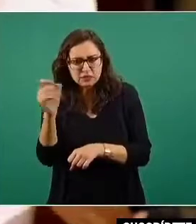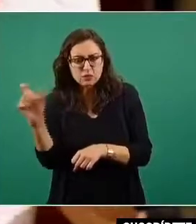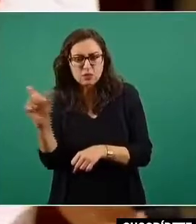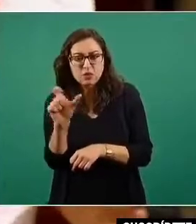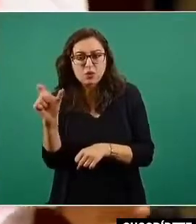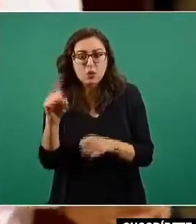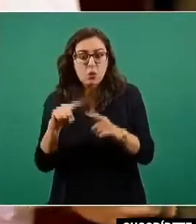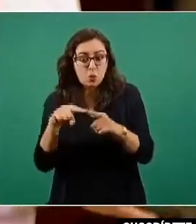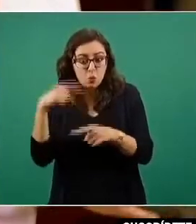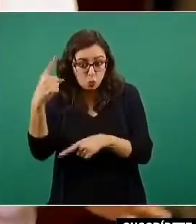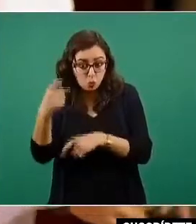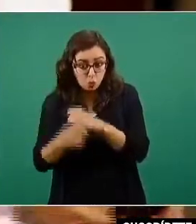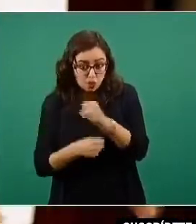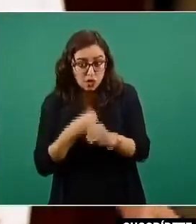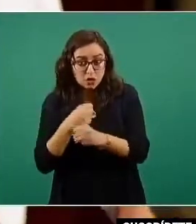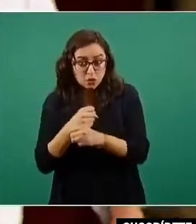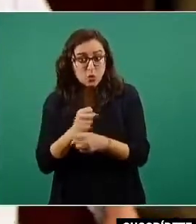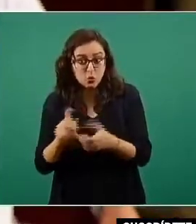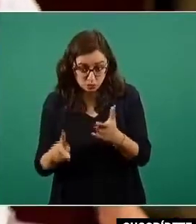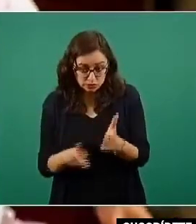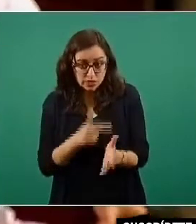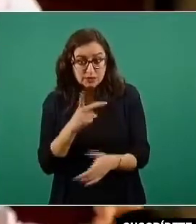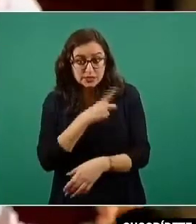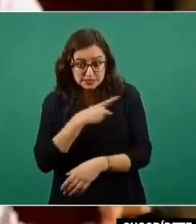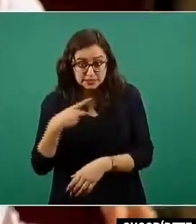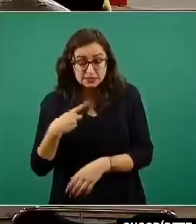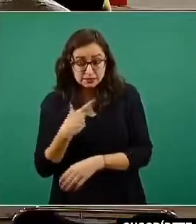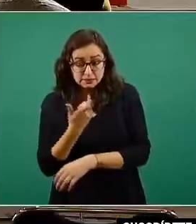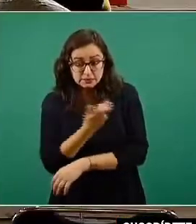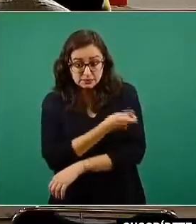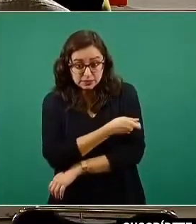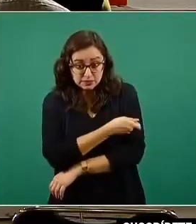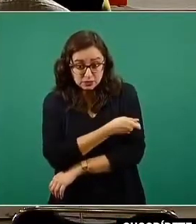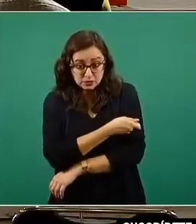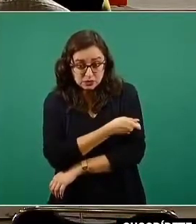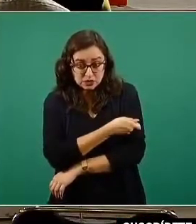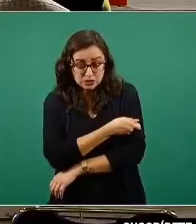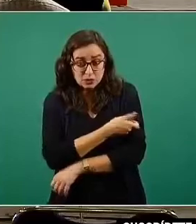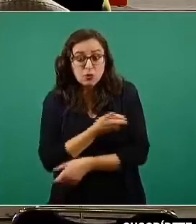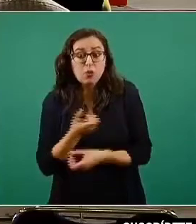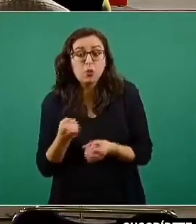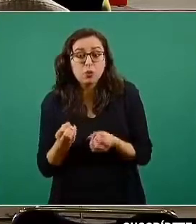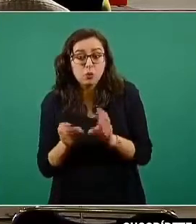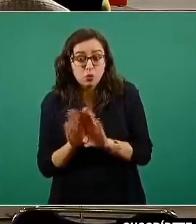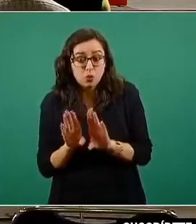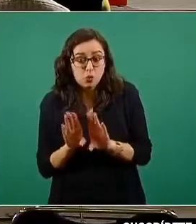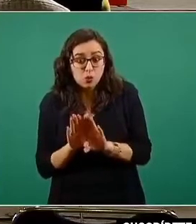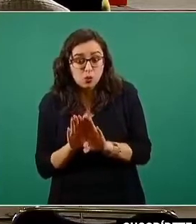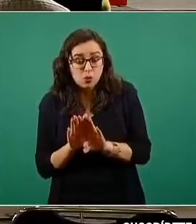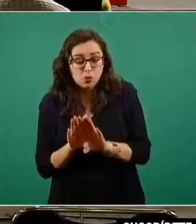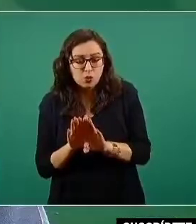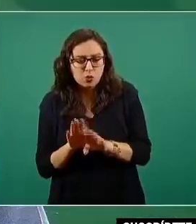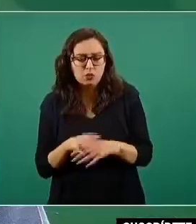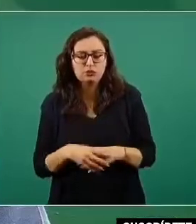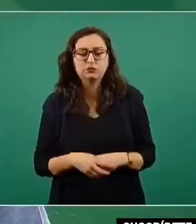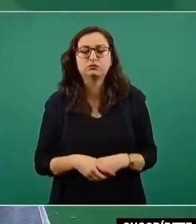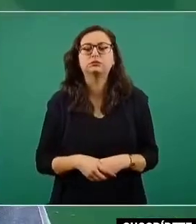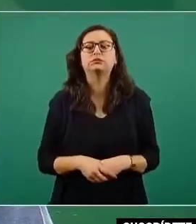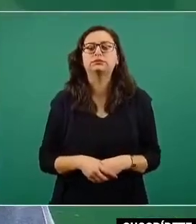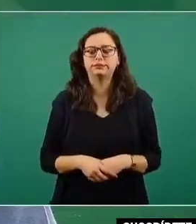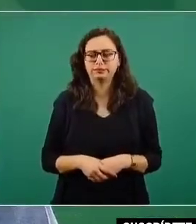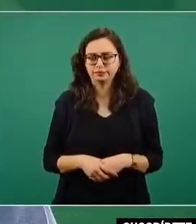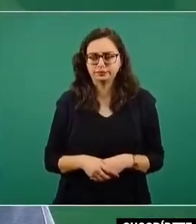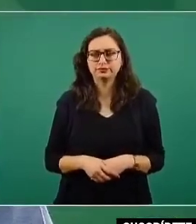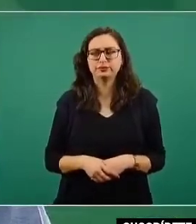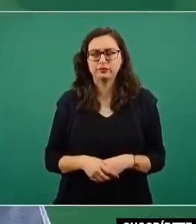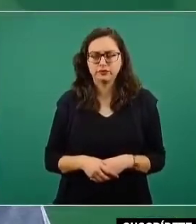creen? Vamos a vacunar otra vez a todos. No se conoce, esto es la pregunta repetida, la